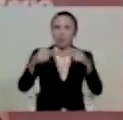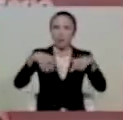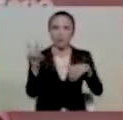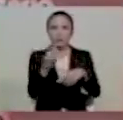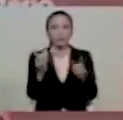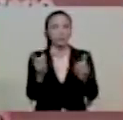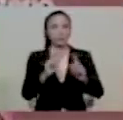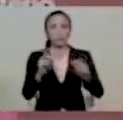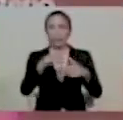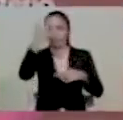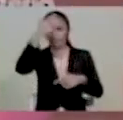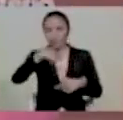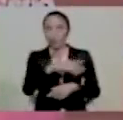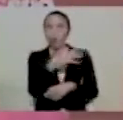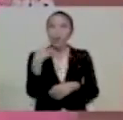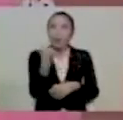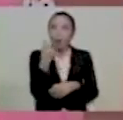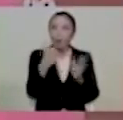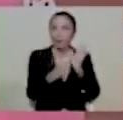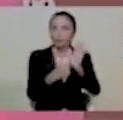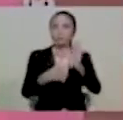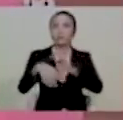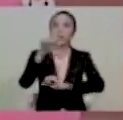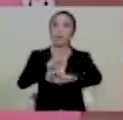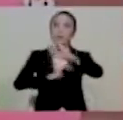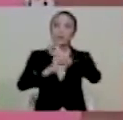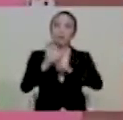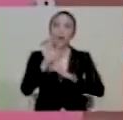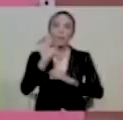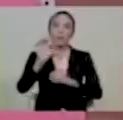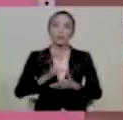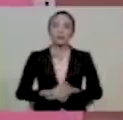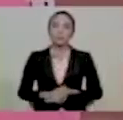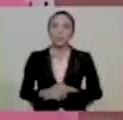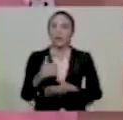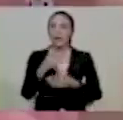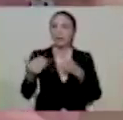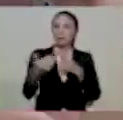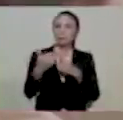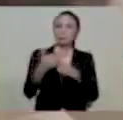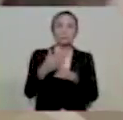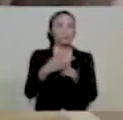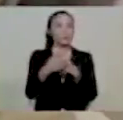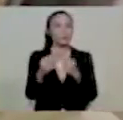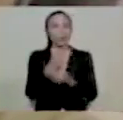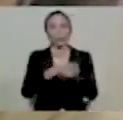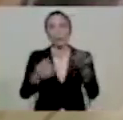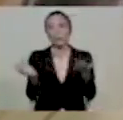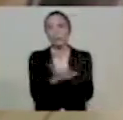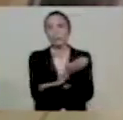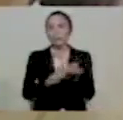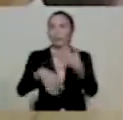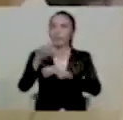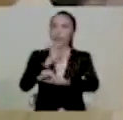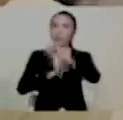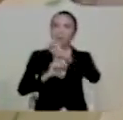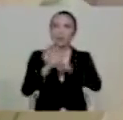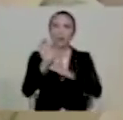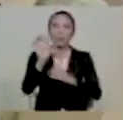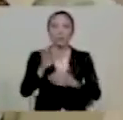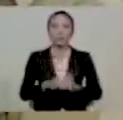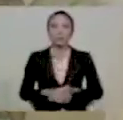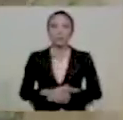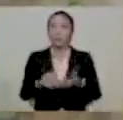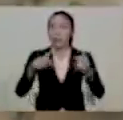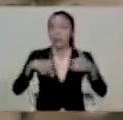está la juventud que va a defender a esta patria de cualquier tipo de agresión. No te atrevas porque aquí están